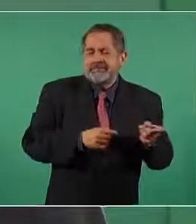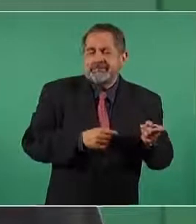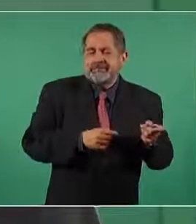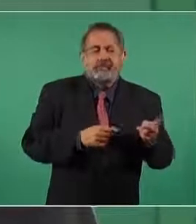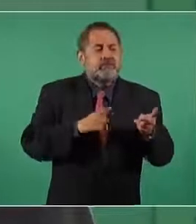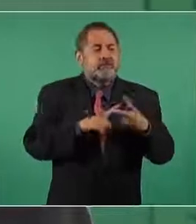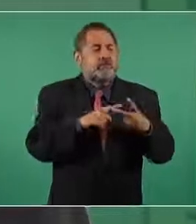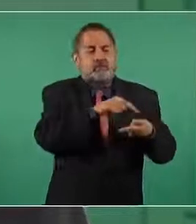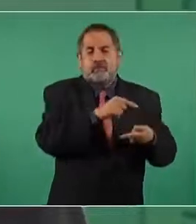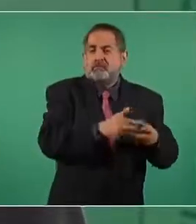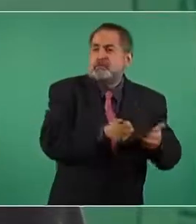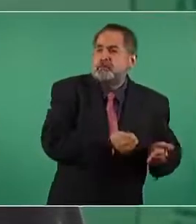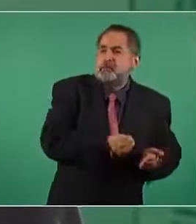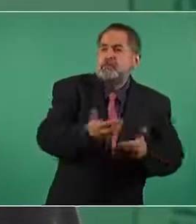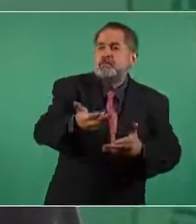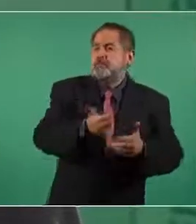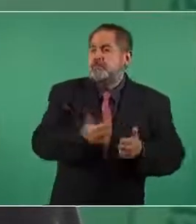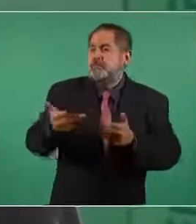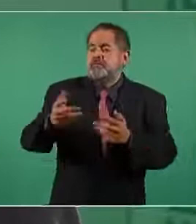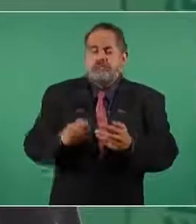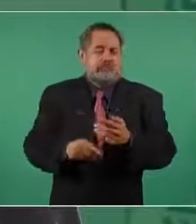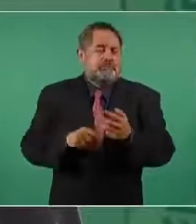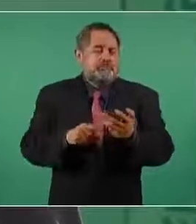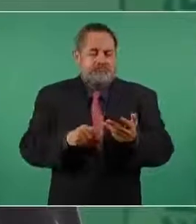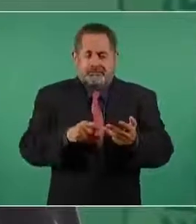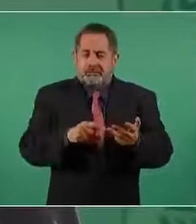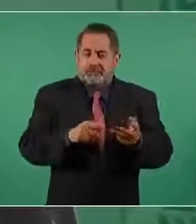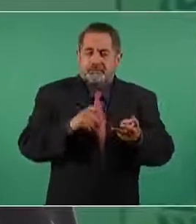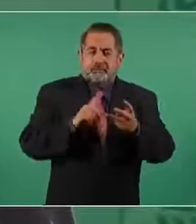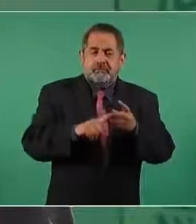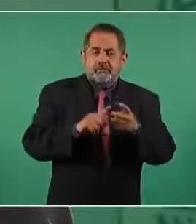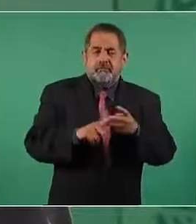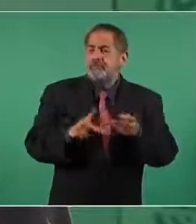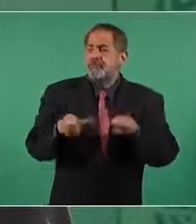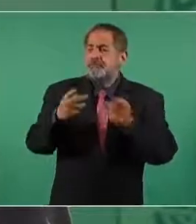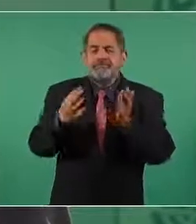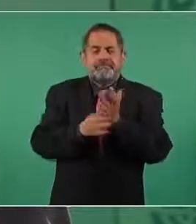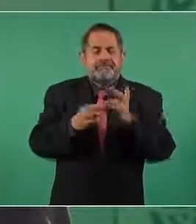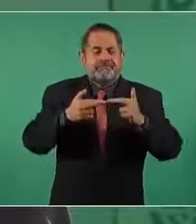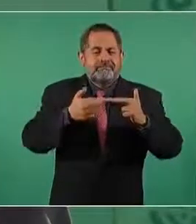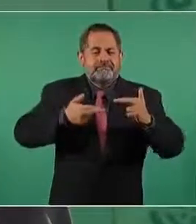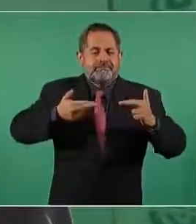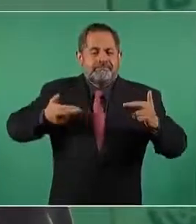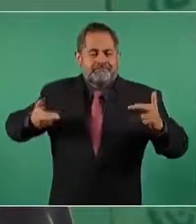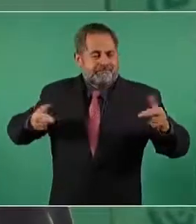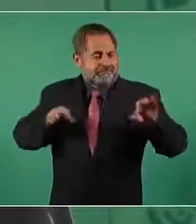los distribuidores, lo mismo, los que venden varilla,